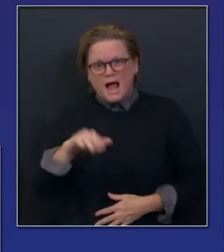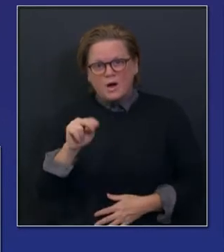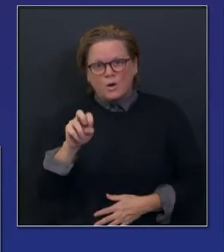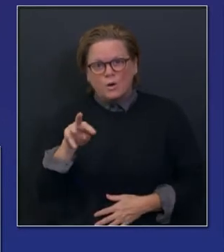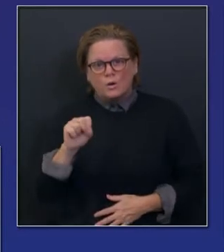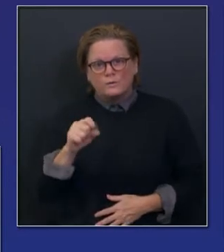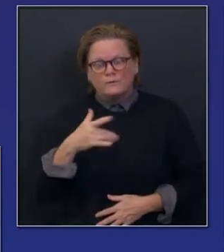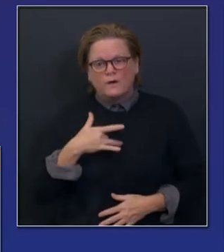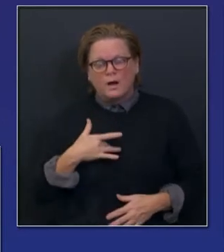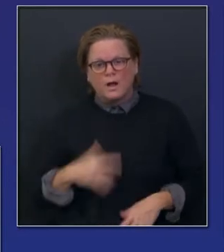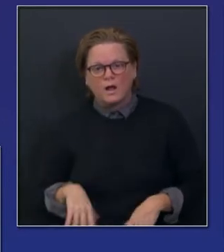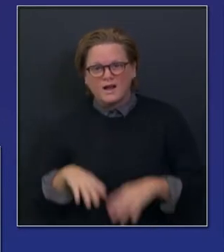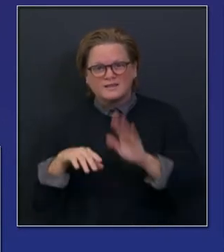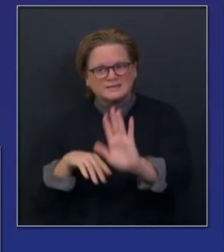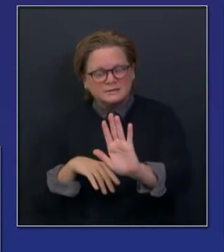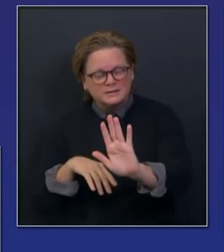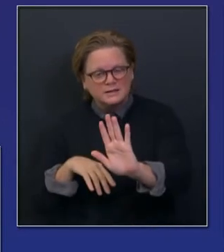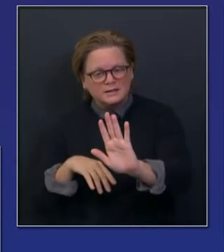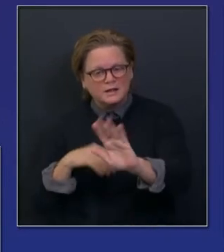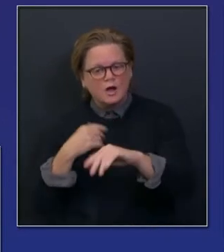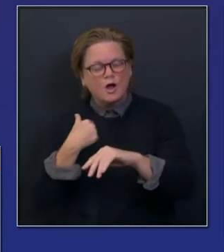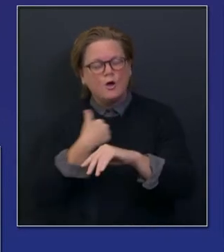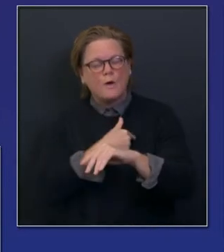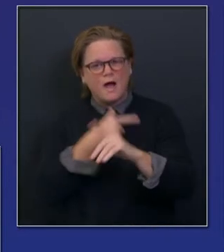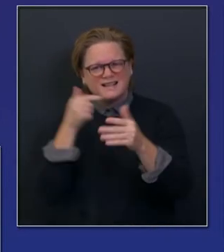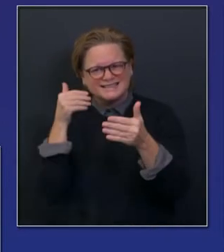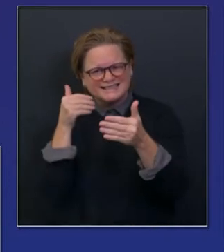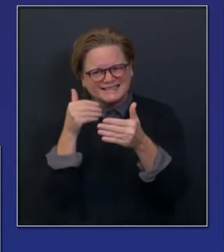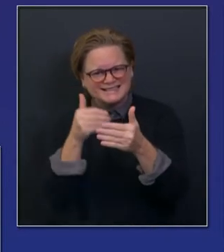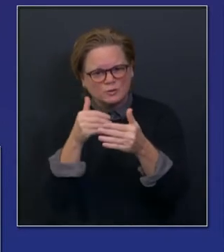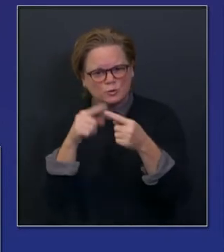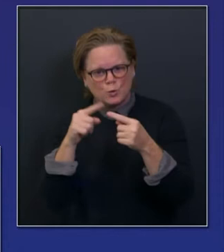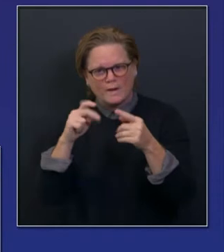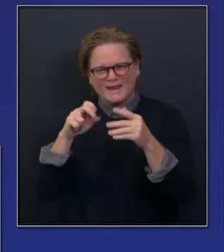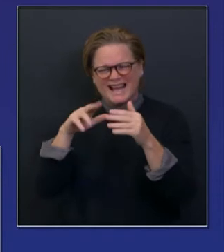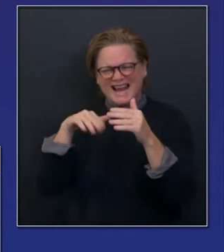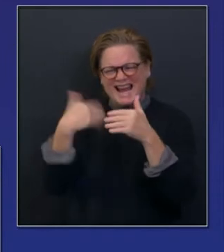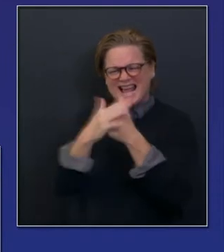sino porque estamos en una carrera a toda velocidad, no maratón,